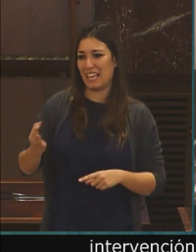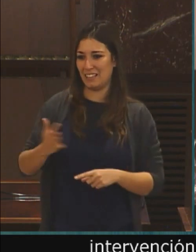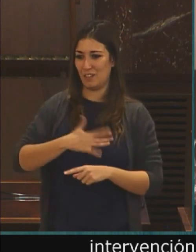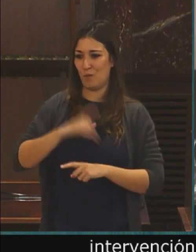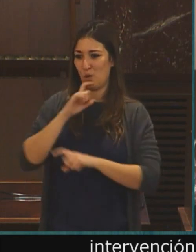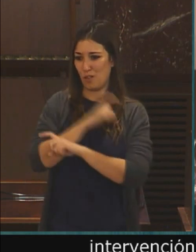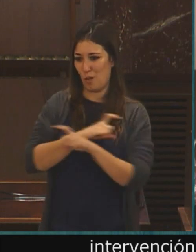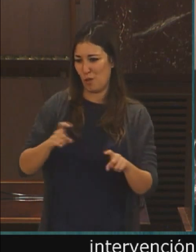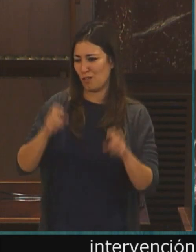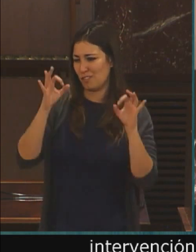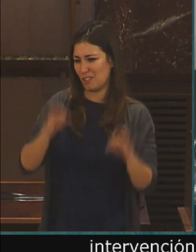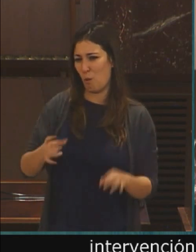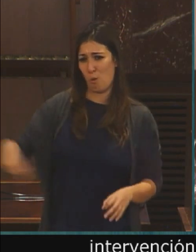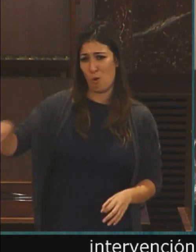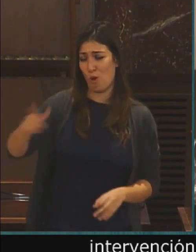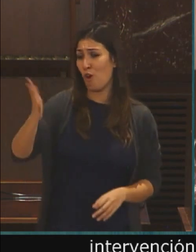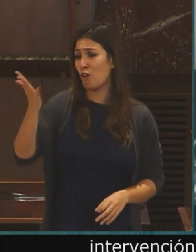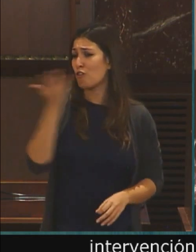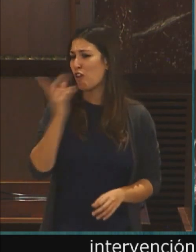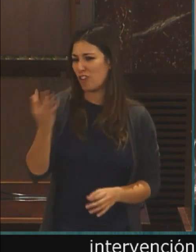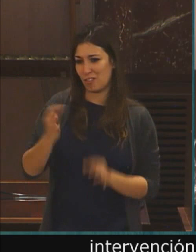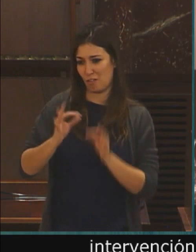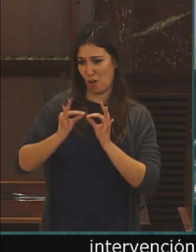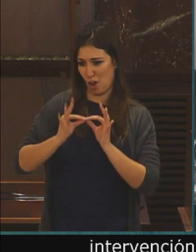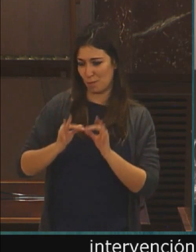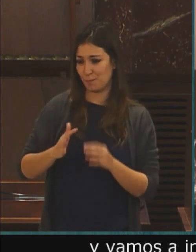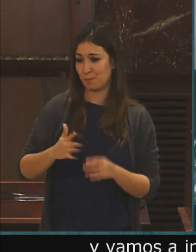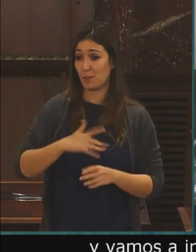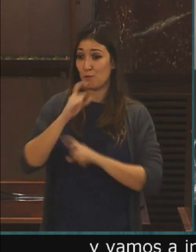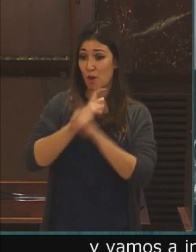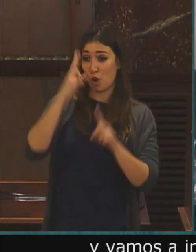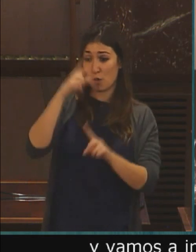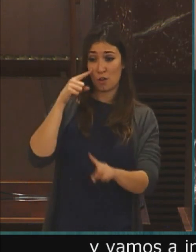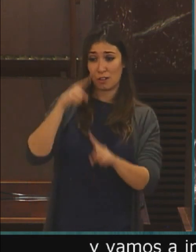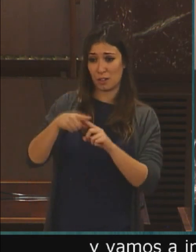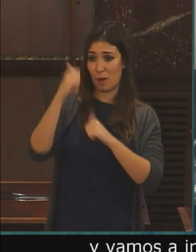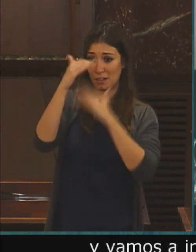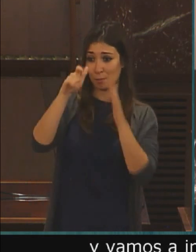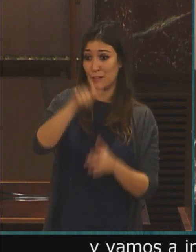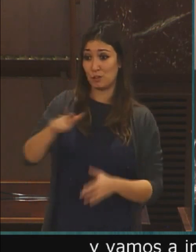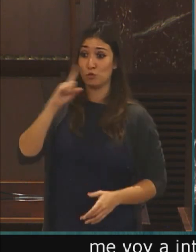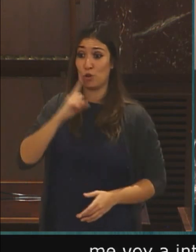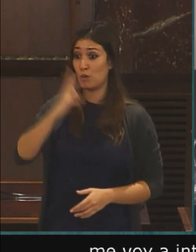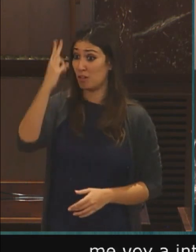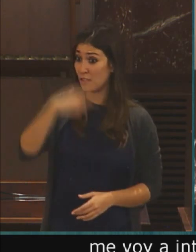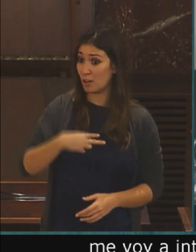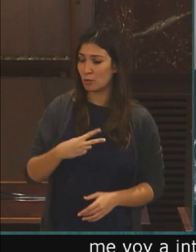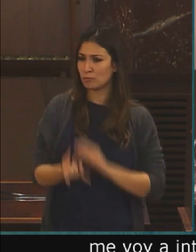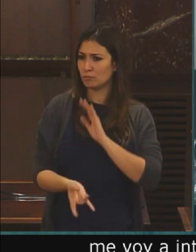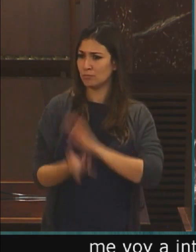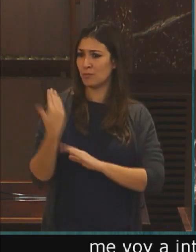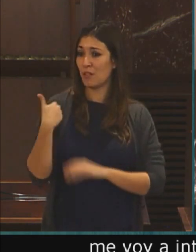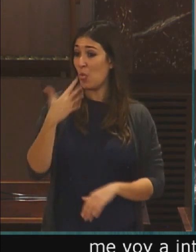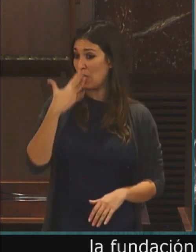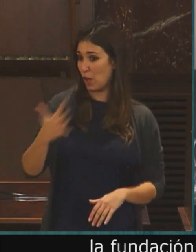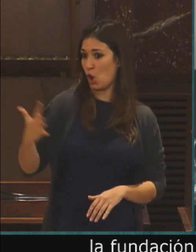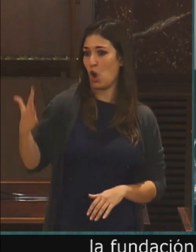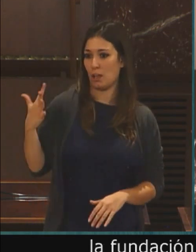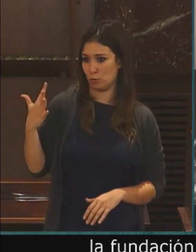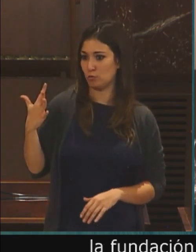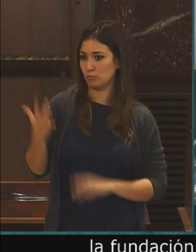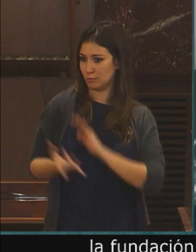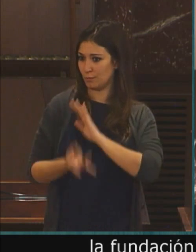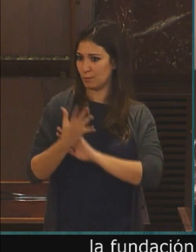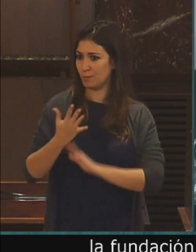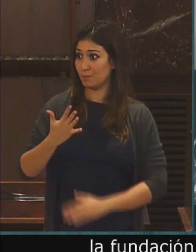Fundación, que probablemente muchos de vosotros no conocéis. La Fundación ONCE para la Atención a Personas con Sordoceguera se creó hace cinco años.